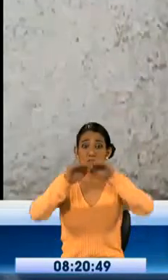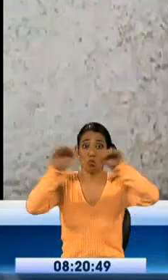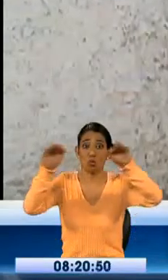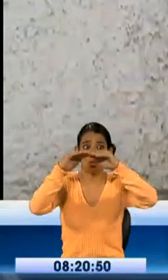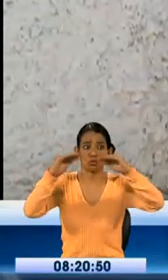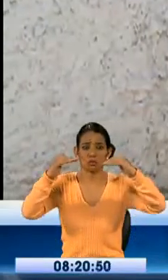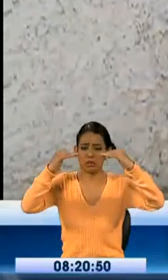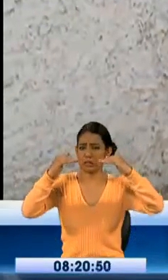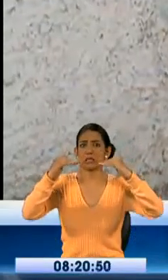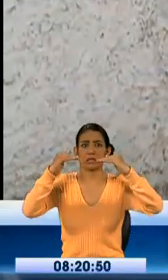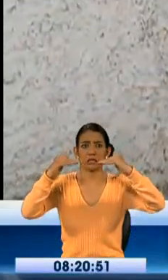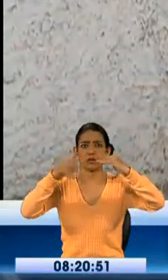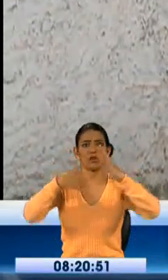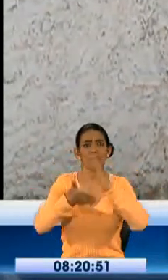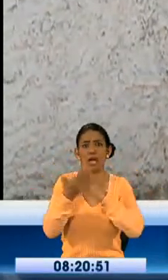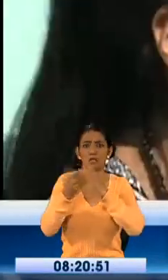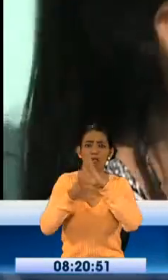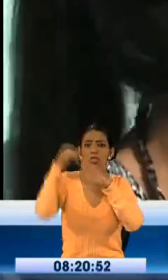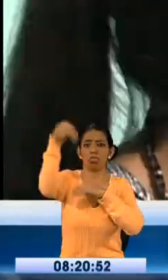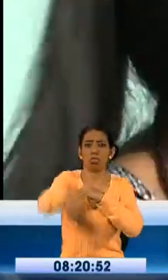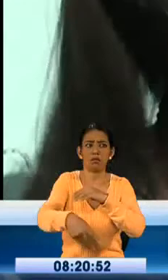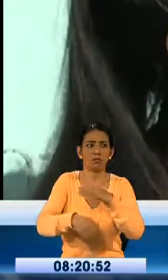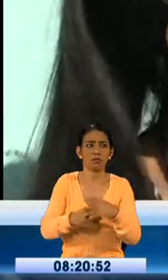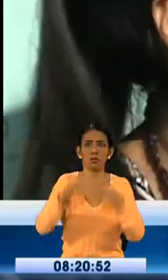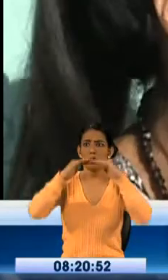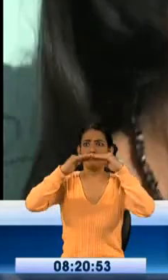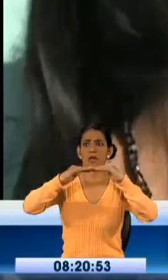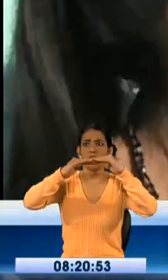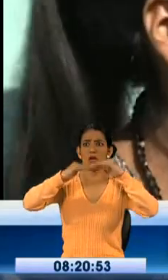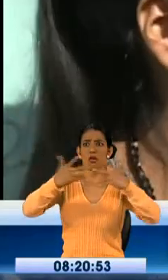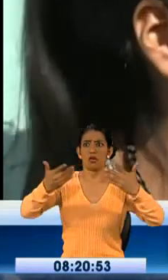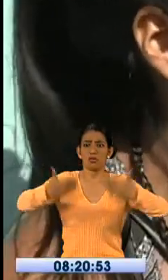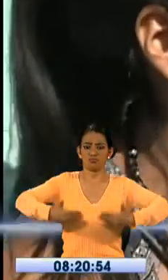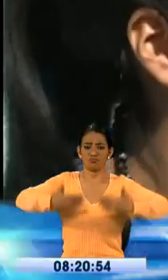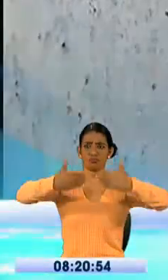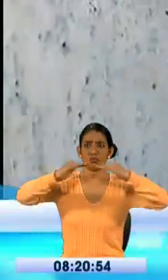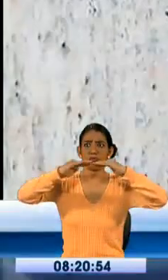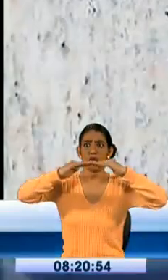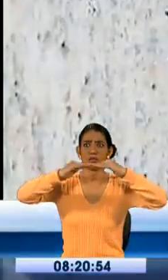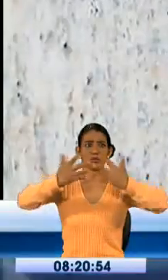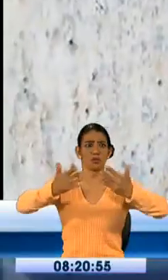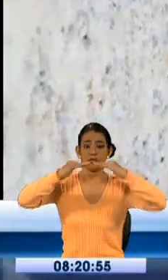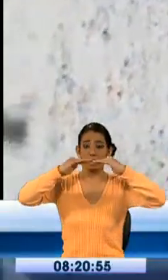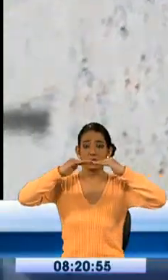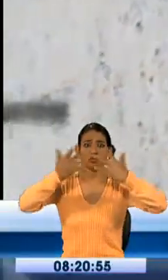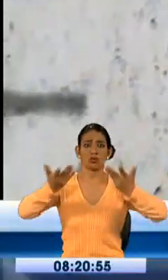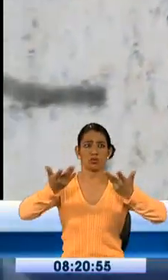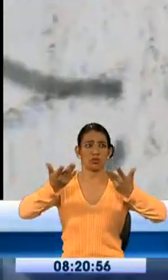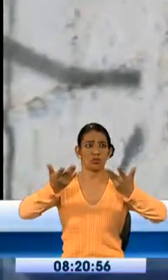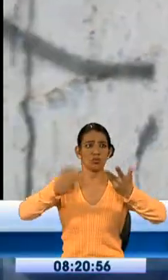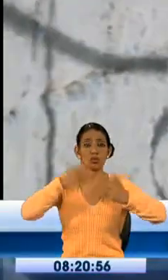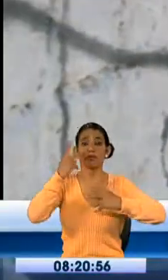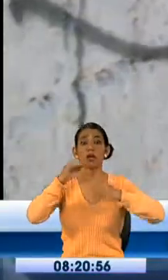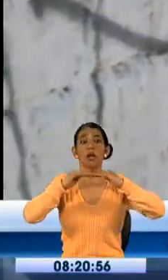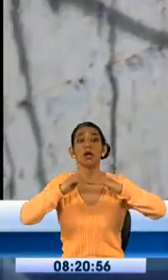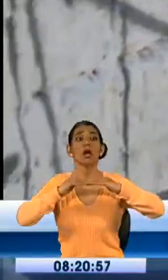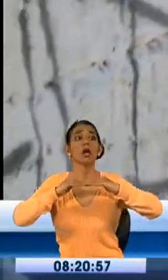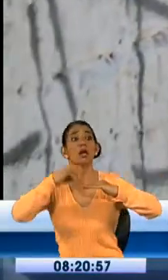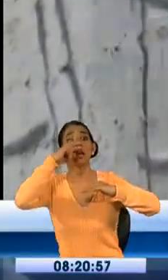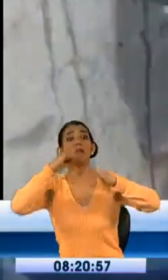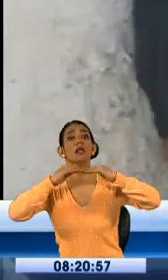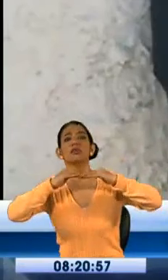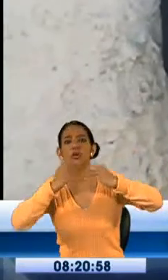son pequeños y de fácil acceso. Que está muy bajo, que inclusive nosotros mismos nos colgamos a veces para mirar a los niños, es muy